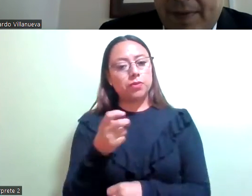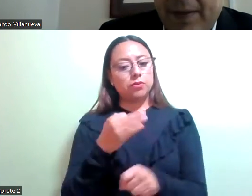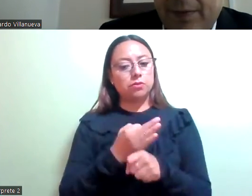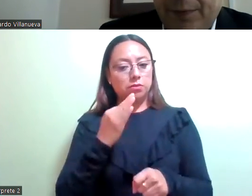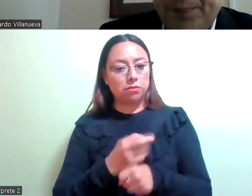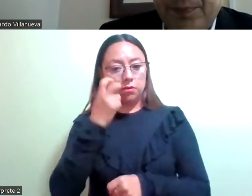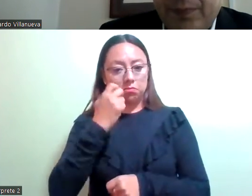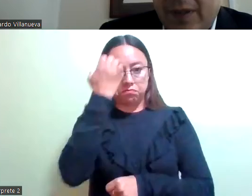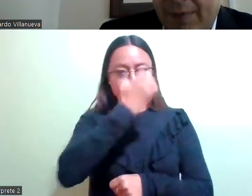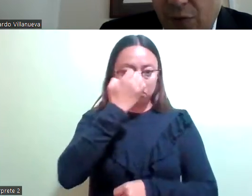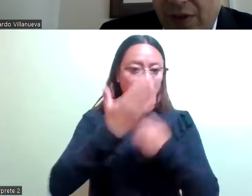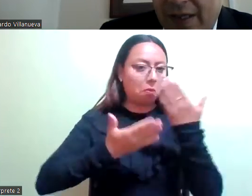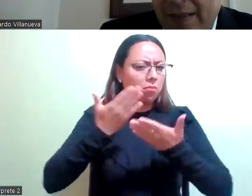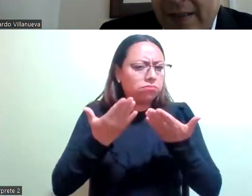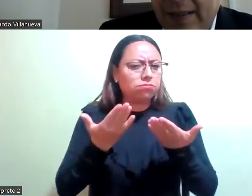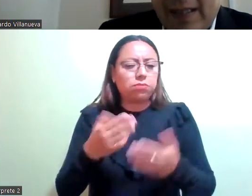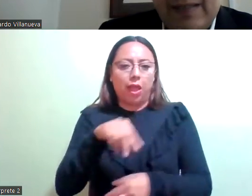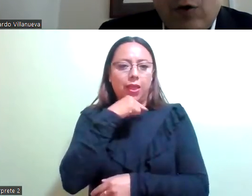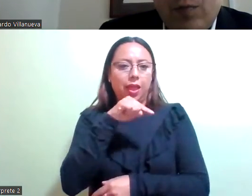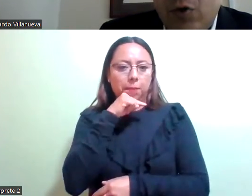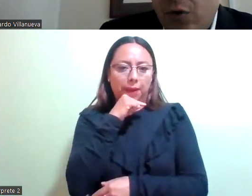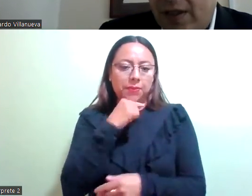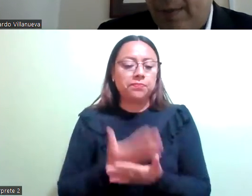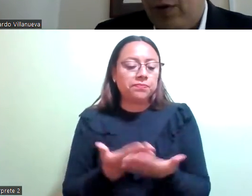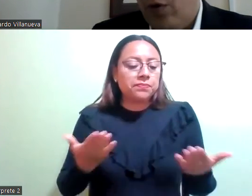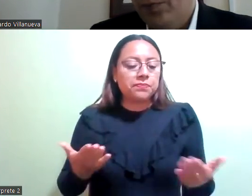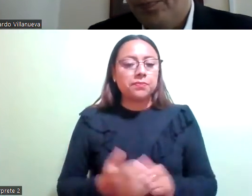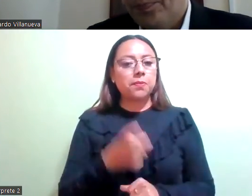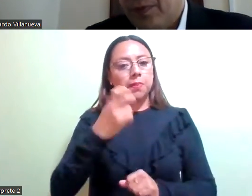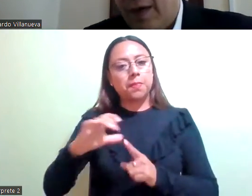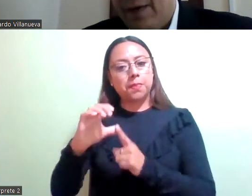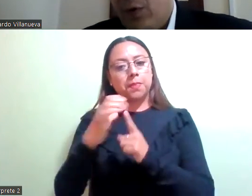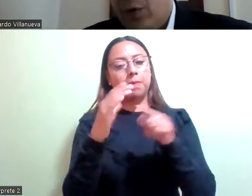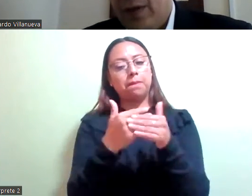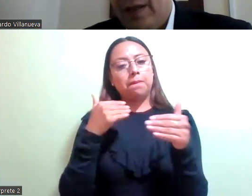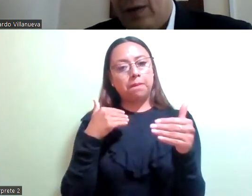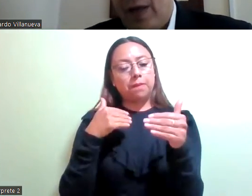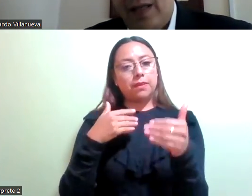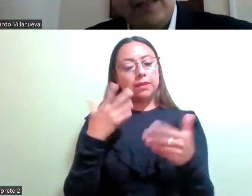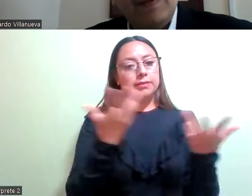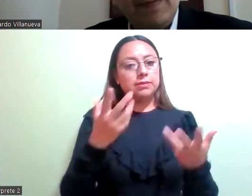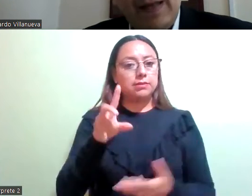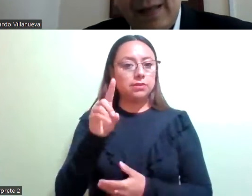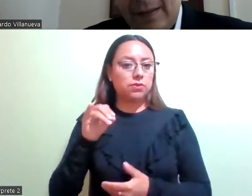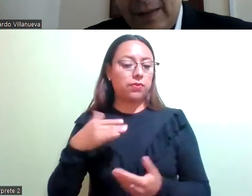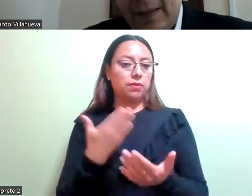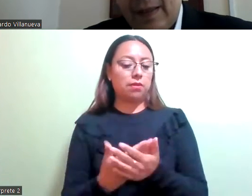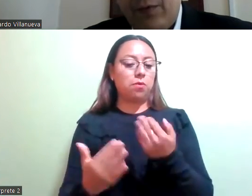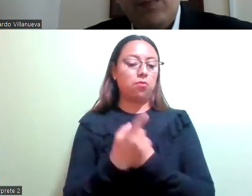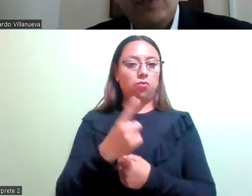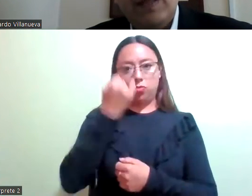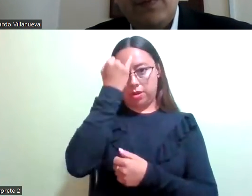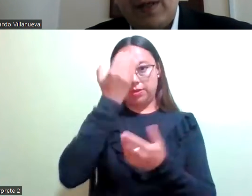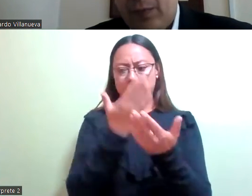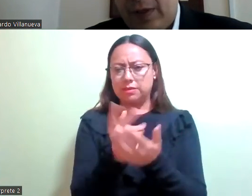estudio respectivo. Cabe considerar que esta comisión dictaminó a favor de una iniciativa similar que